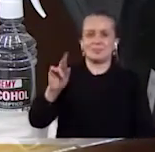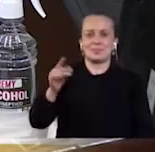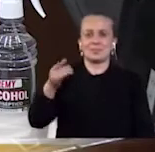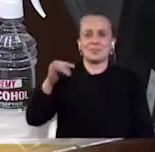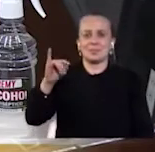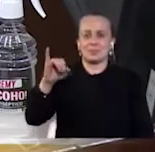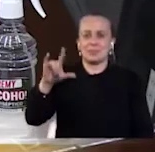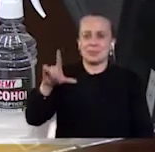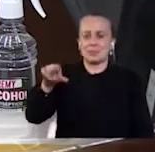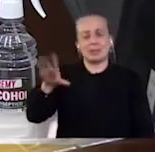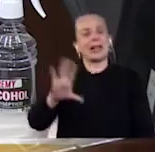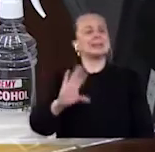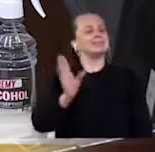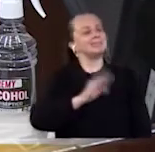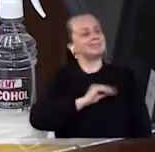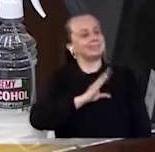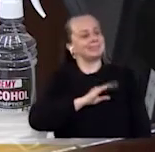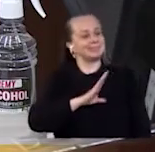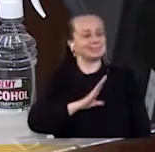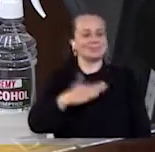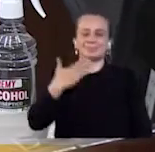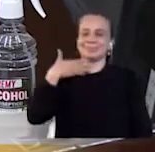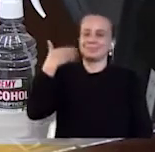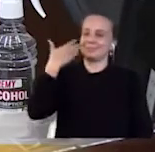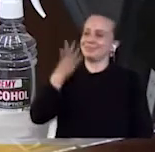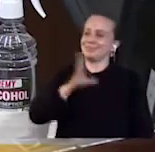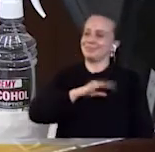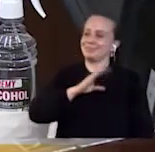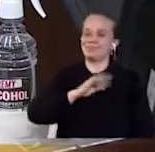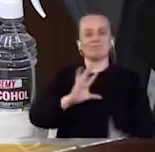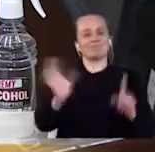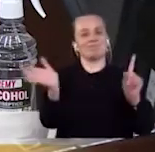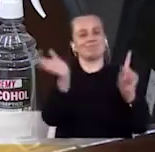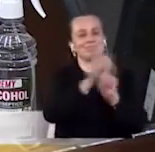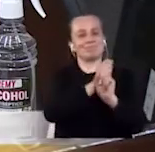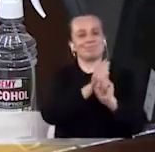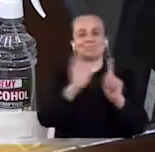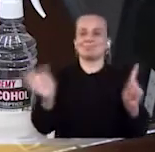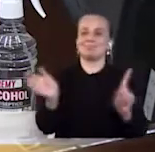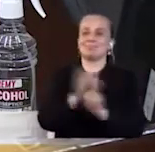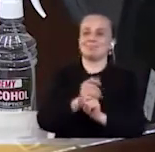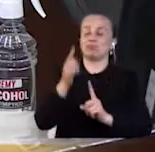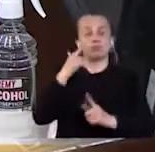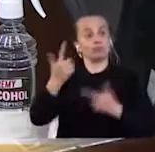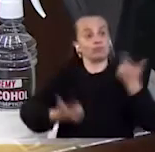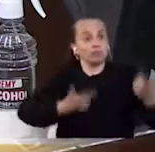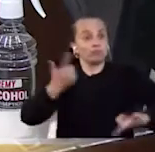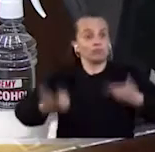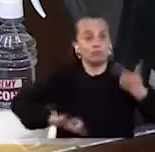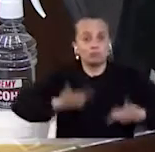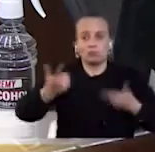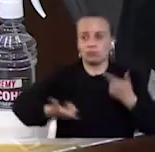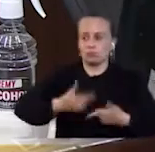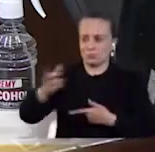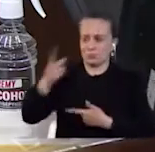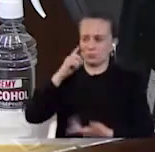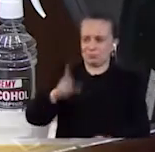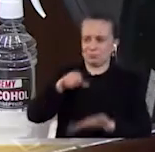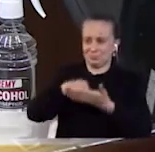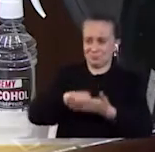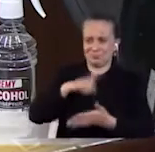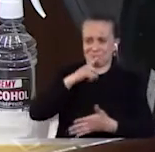se nota muy contento por los logros en la lucha contra la evasión y la